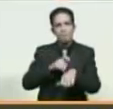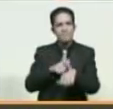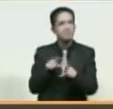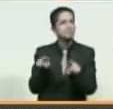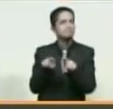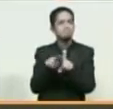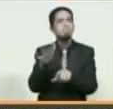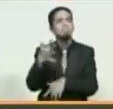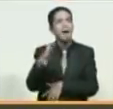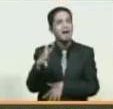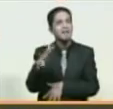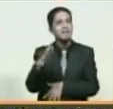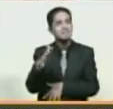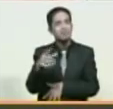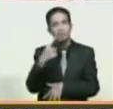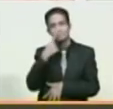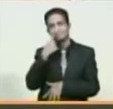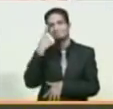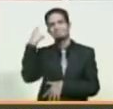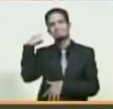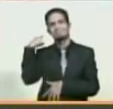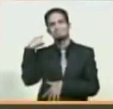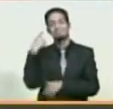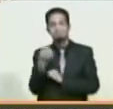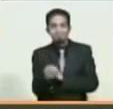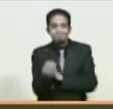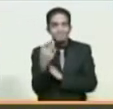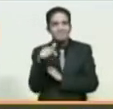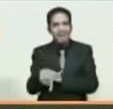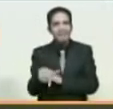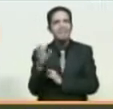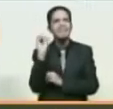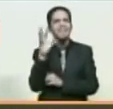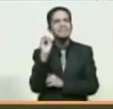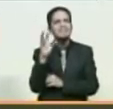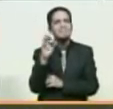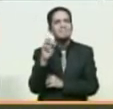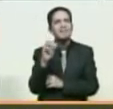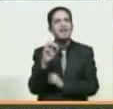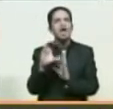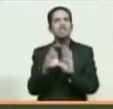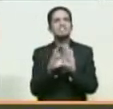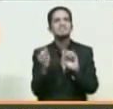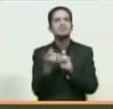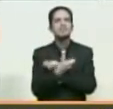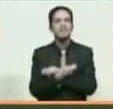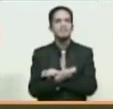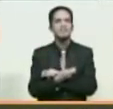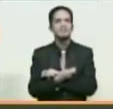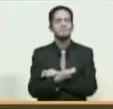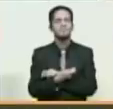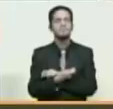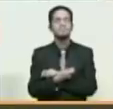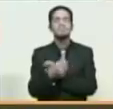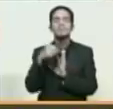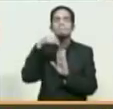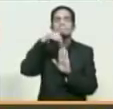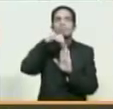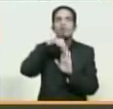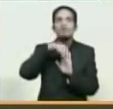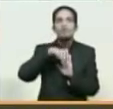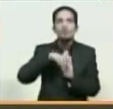que provocó la activación de esta Asamblea Nacional Constituyente, de profundidad,